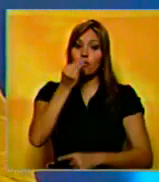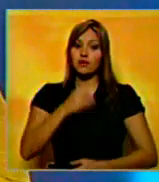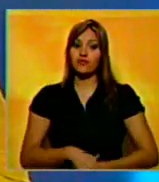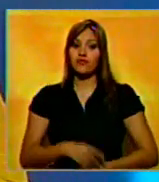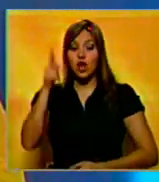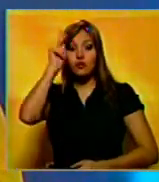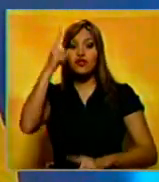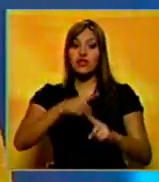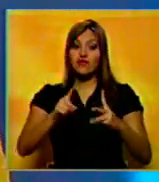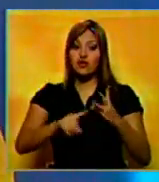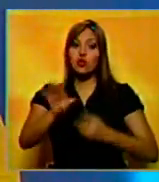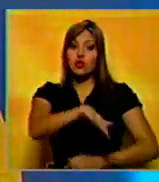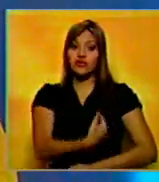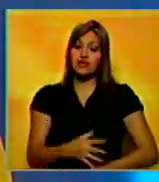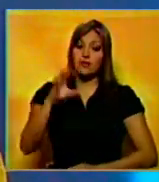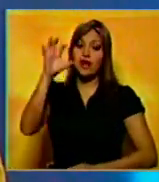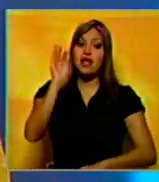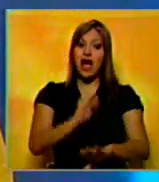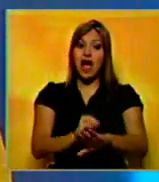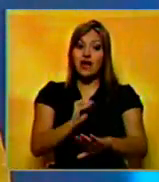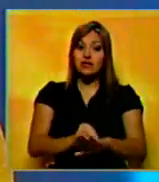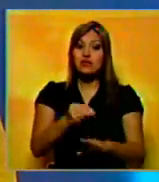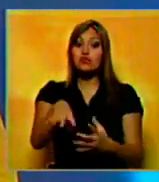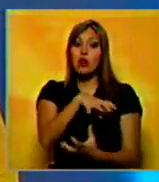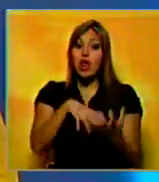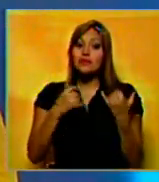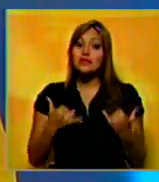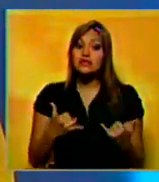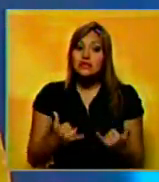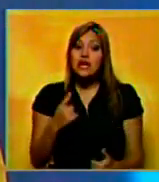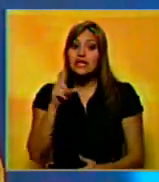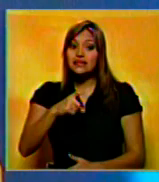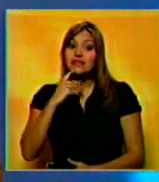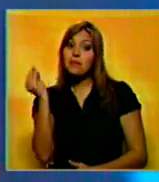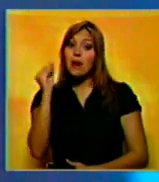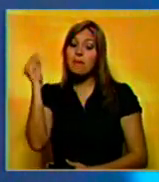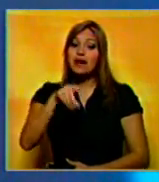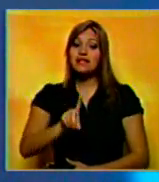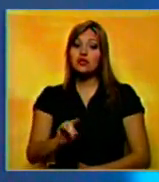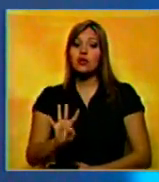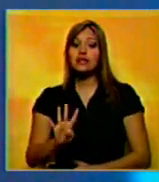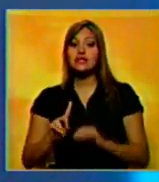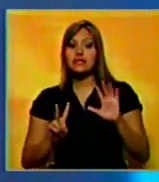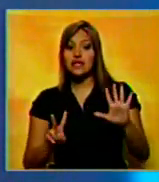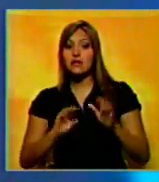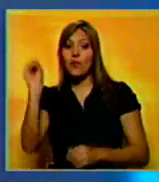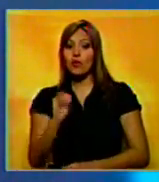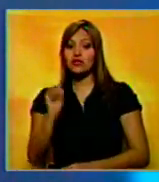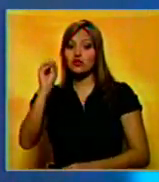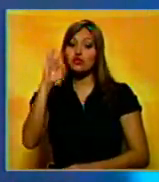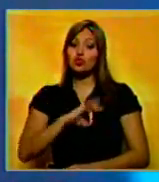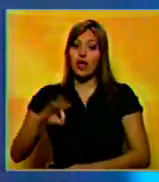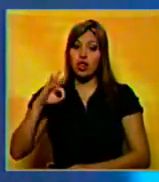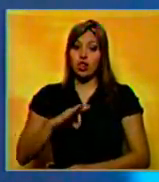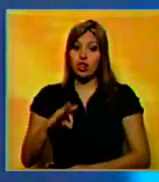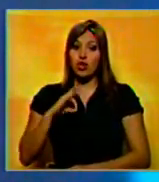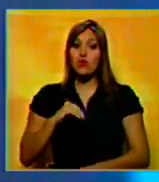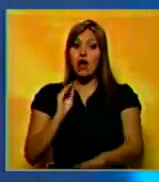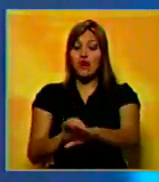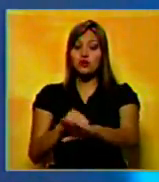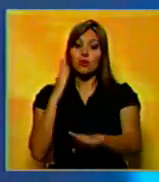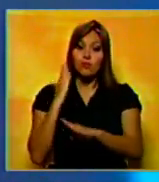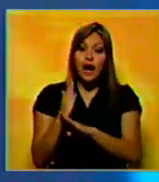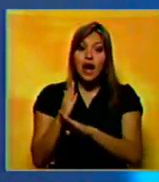Profesores de distintas universidades del país se declararon en conflicto activo para exigir un incremento del 147% del sueldo. Convocan a